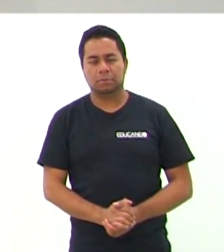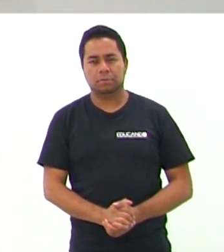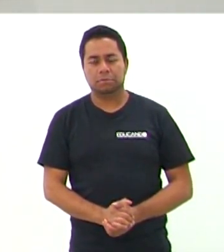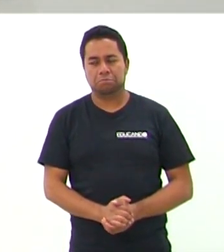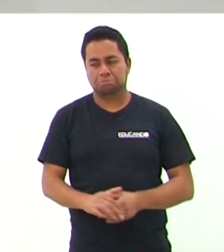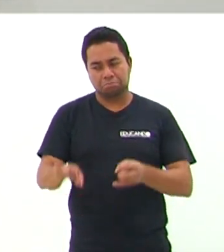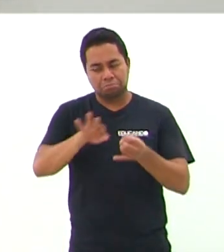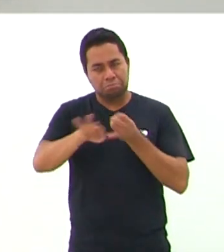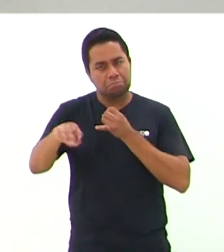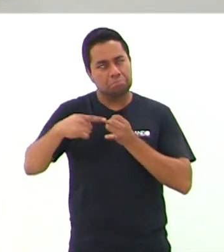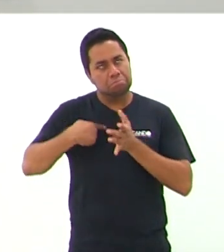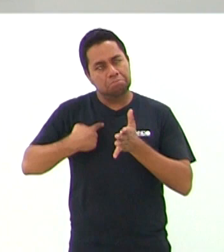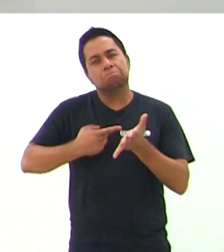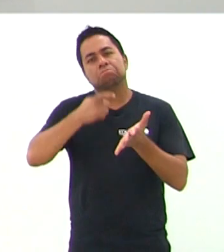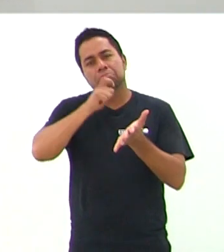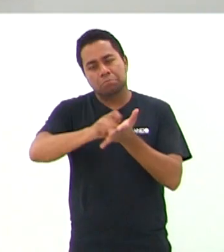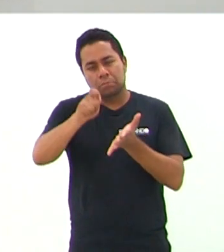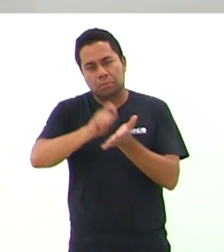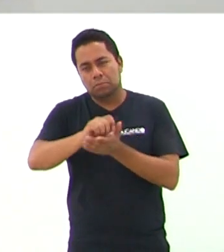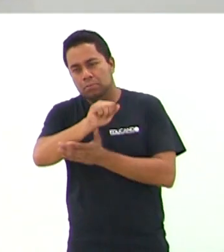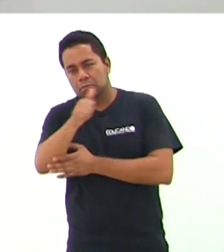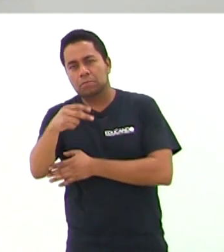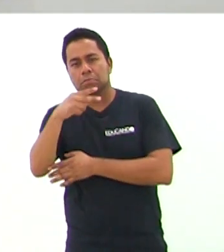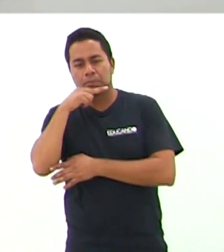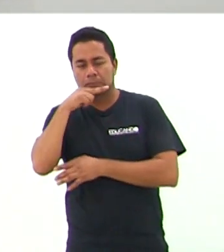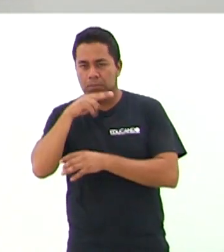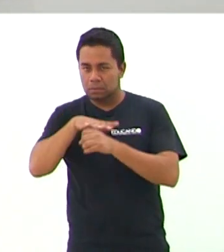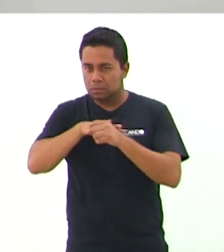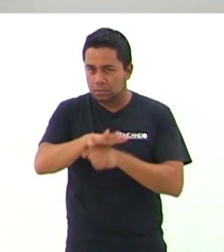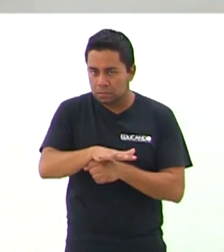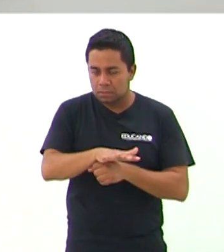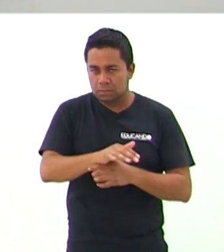Por último, vamos a anotar uno más que sea